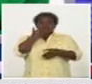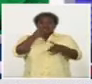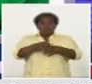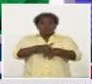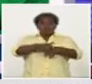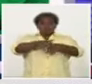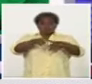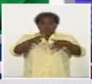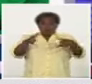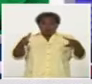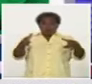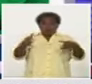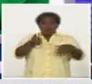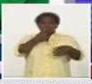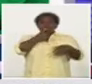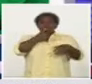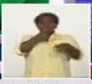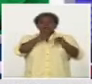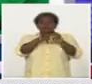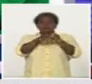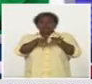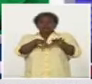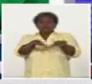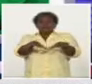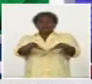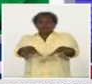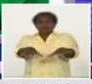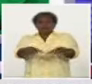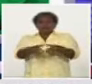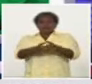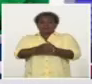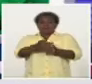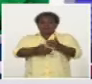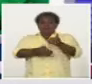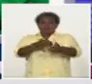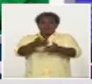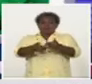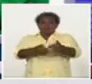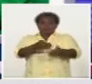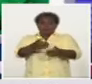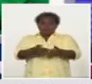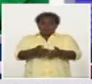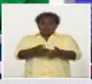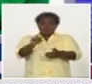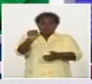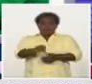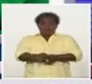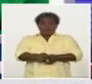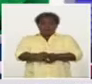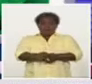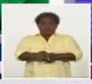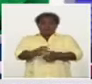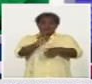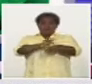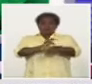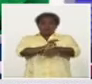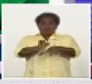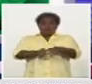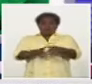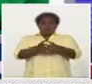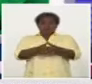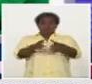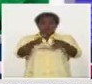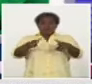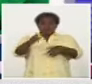reproducción y además con una evolución muy desfavorable en la mayor parte de los pacientes